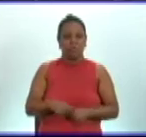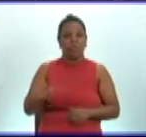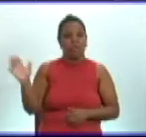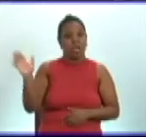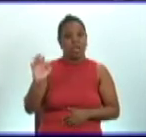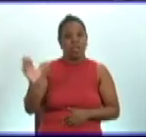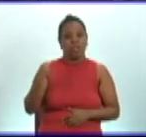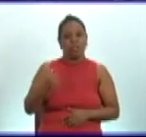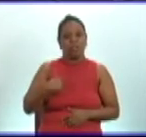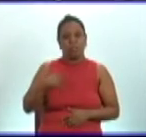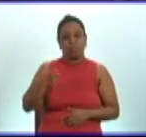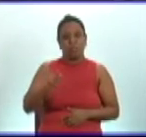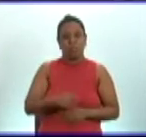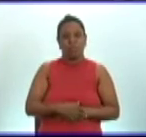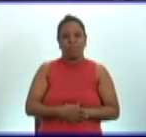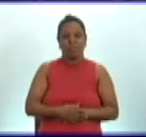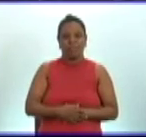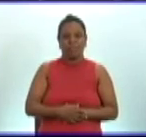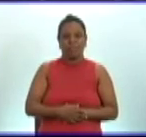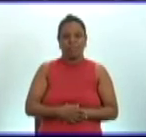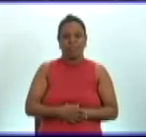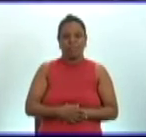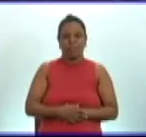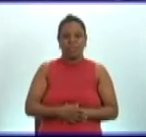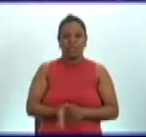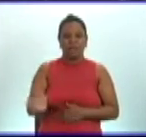Yo voy. Vamos, José.